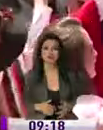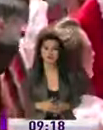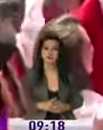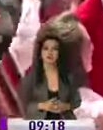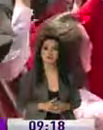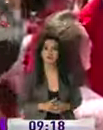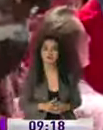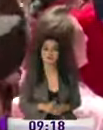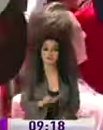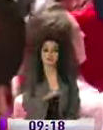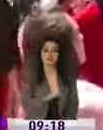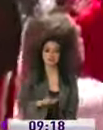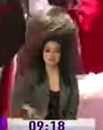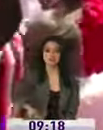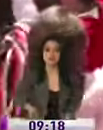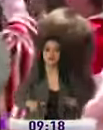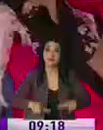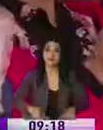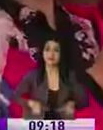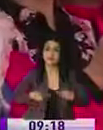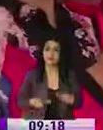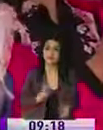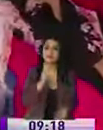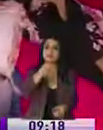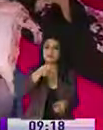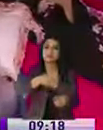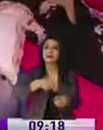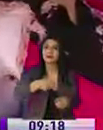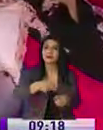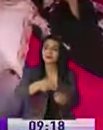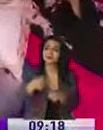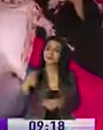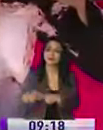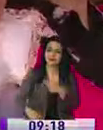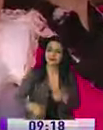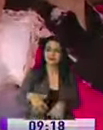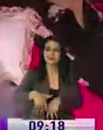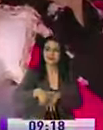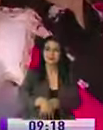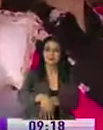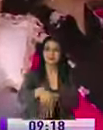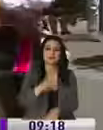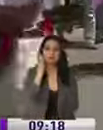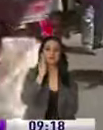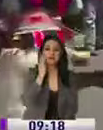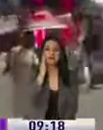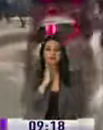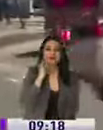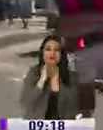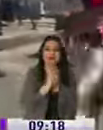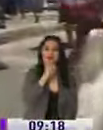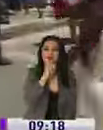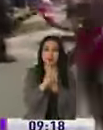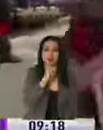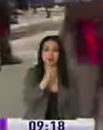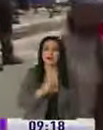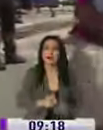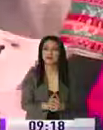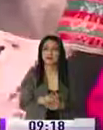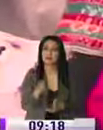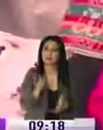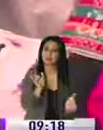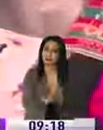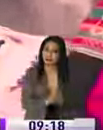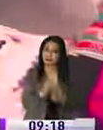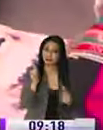El presidente de la República, Lenín Moreno, participó del tradicional desfile de la Mama Negra en La Tacunga, acompañado de